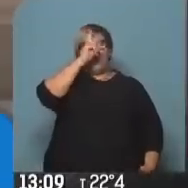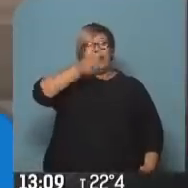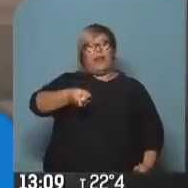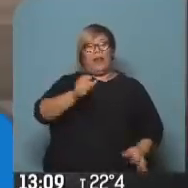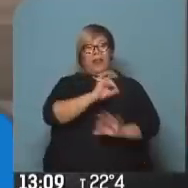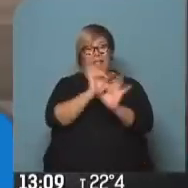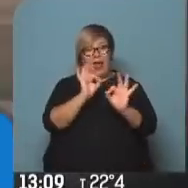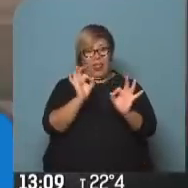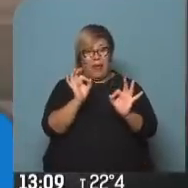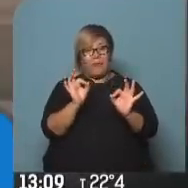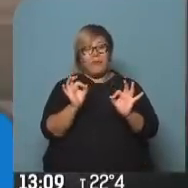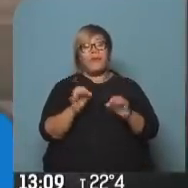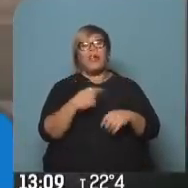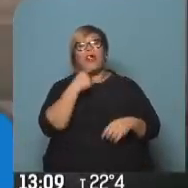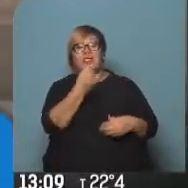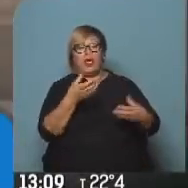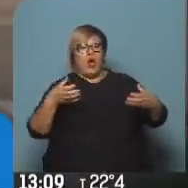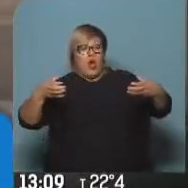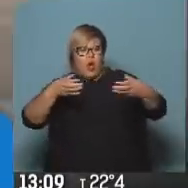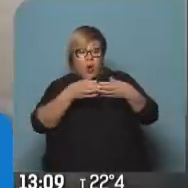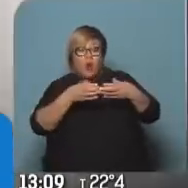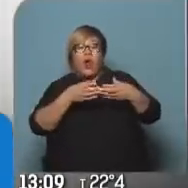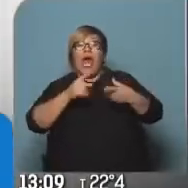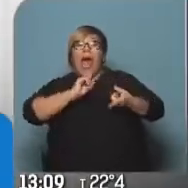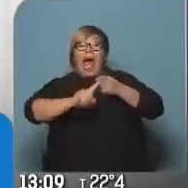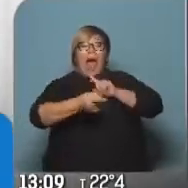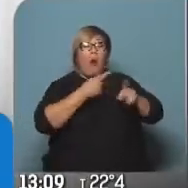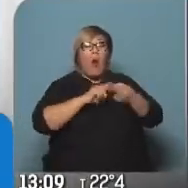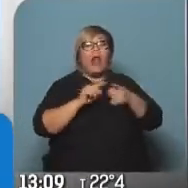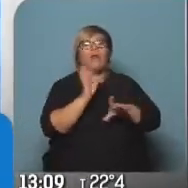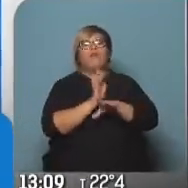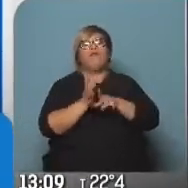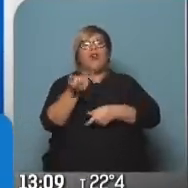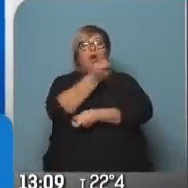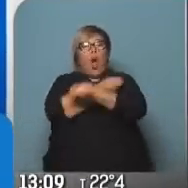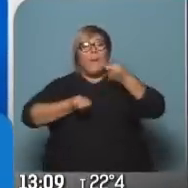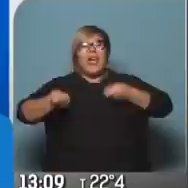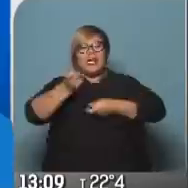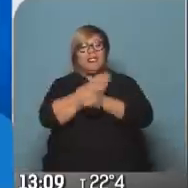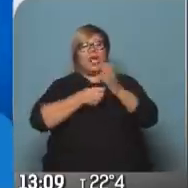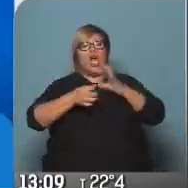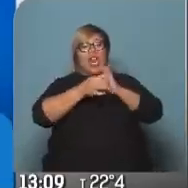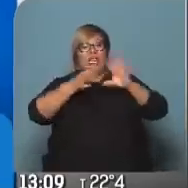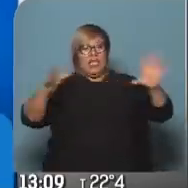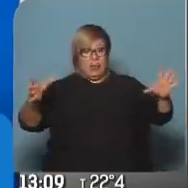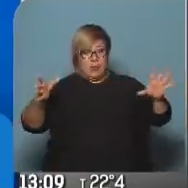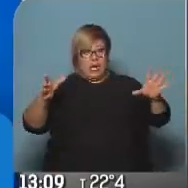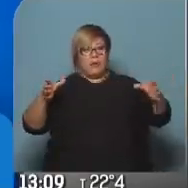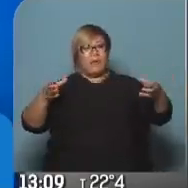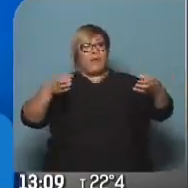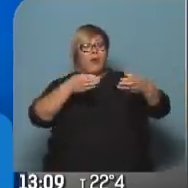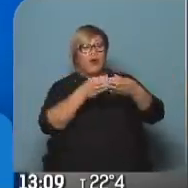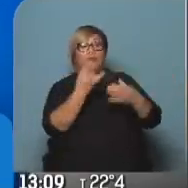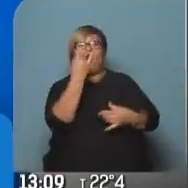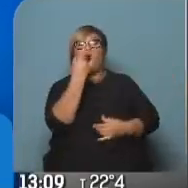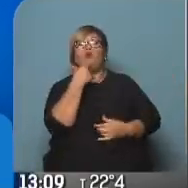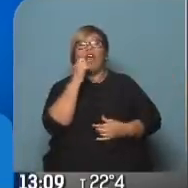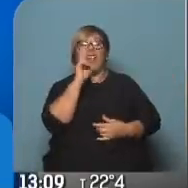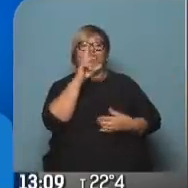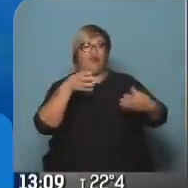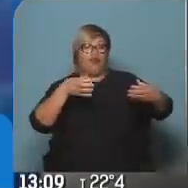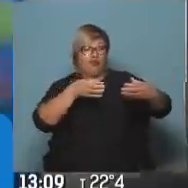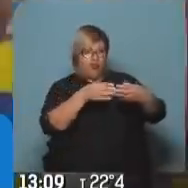acuerdos solo tenían que ser de libre comercio. Aún se desconocen los lineamientos políticos y económicos de la